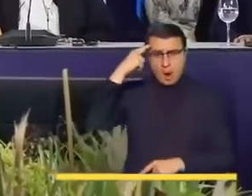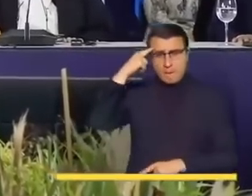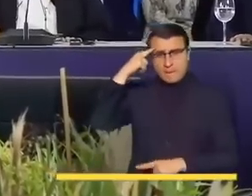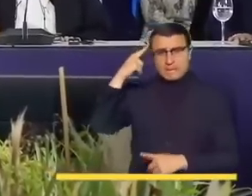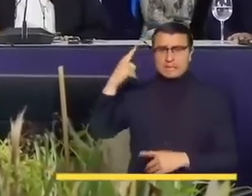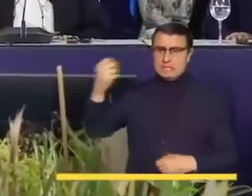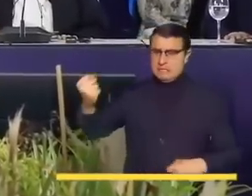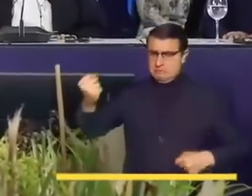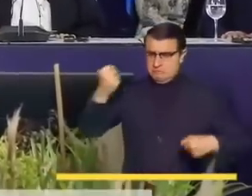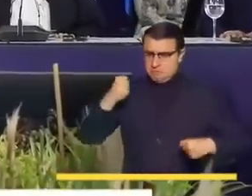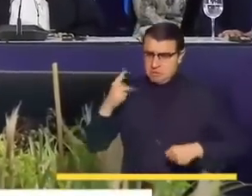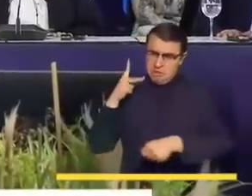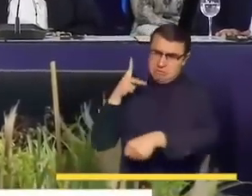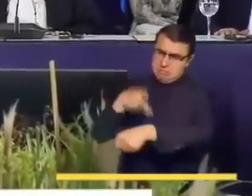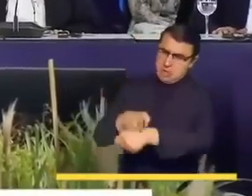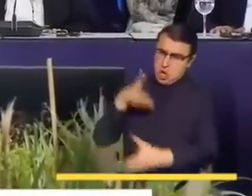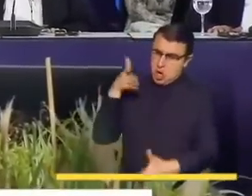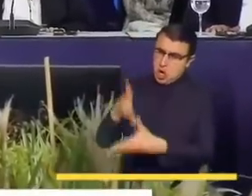coercitivas.